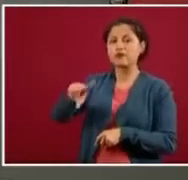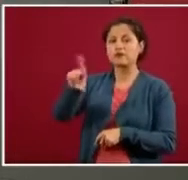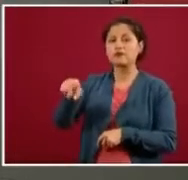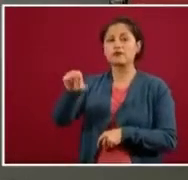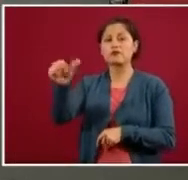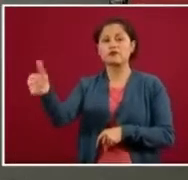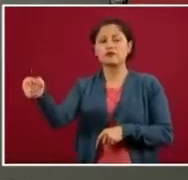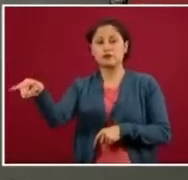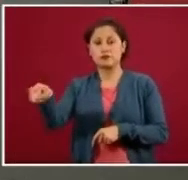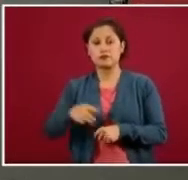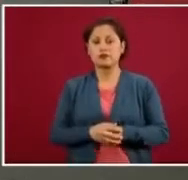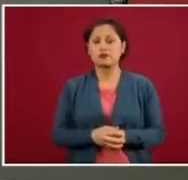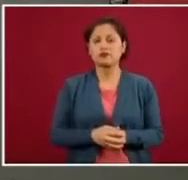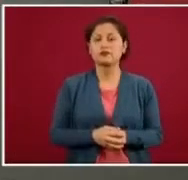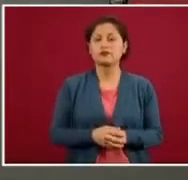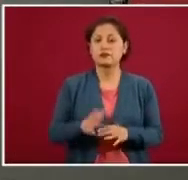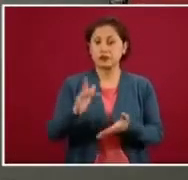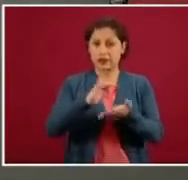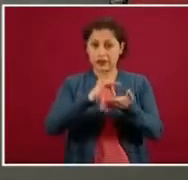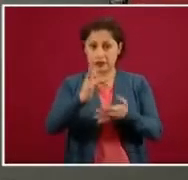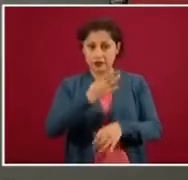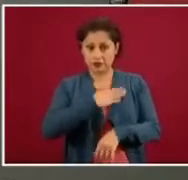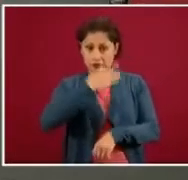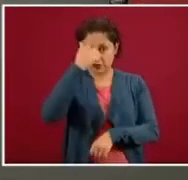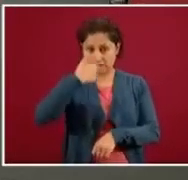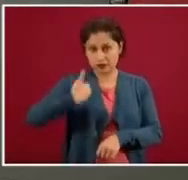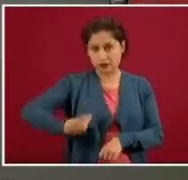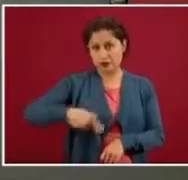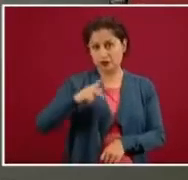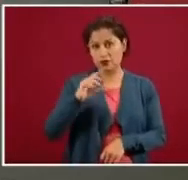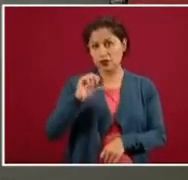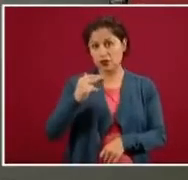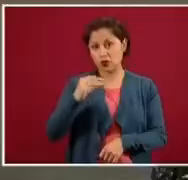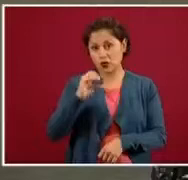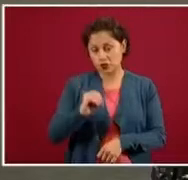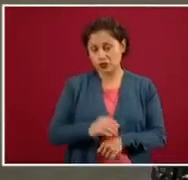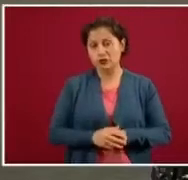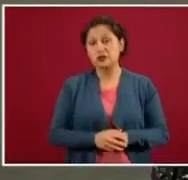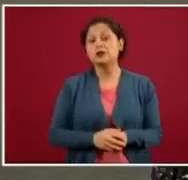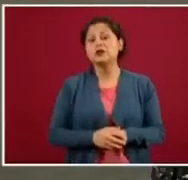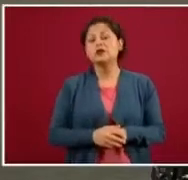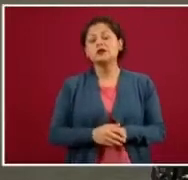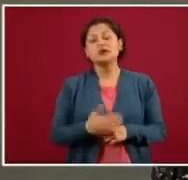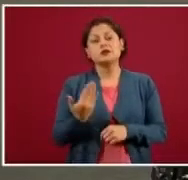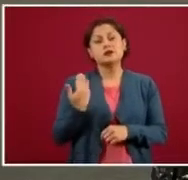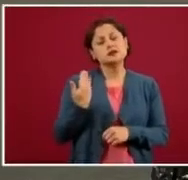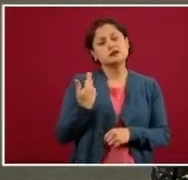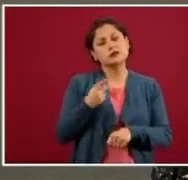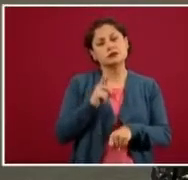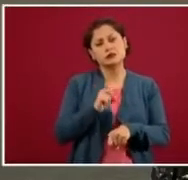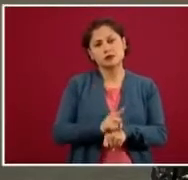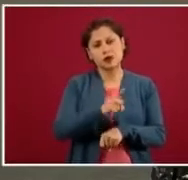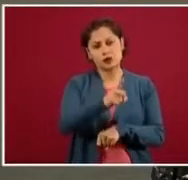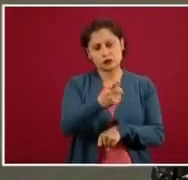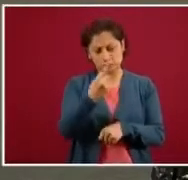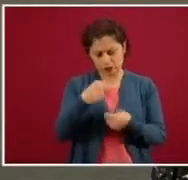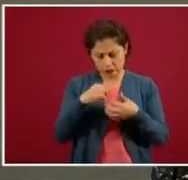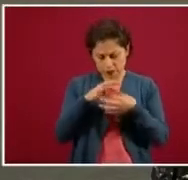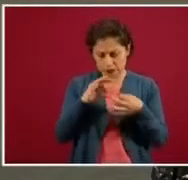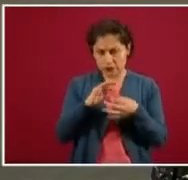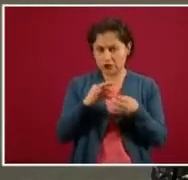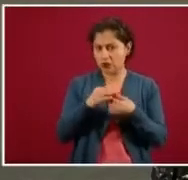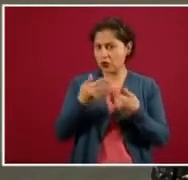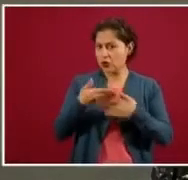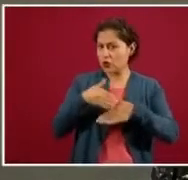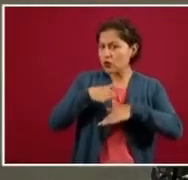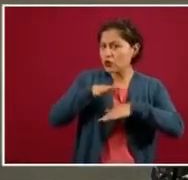usted. Gracias. Buenas noches, Poncho Gutiérrez. Hace un par de días usted nos habló de un estimado de contagiados con base